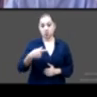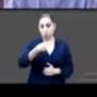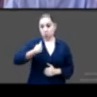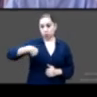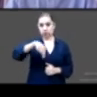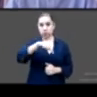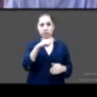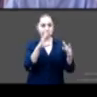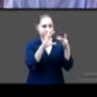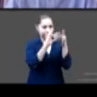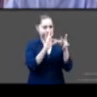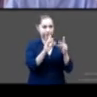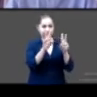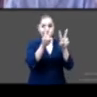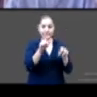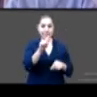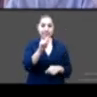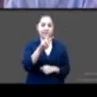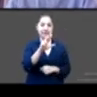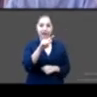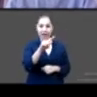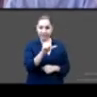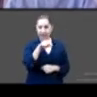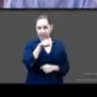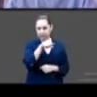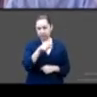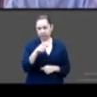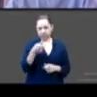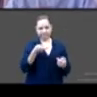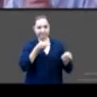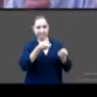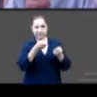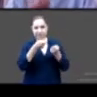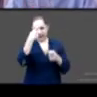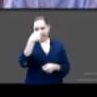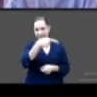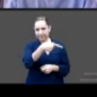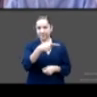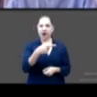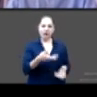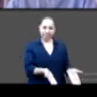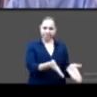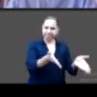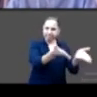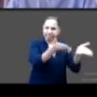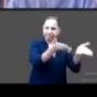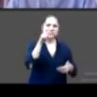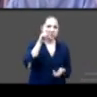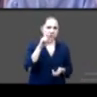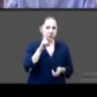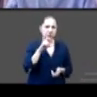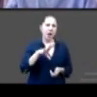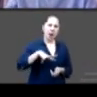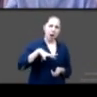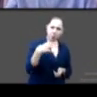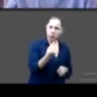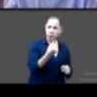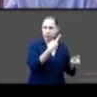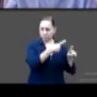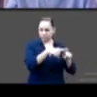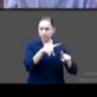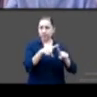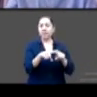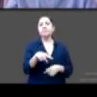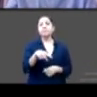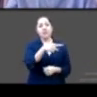con fines de explotación sexual, delitos en donde pueden estar involucrados como